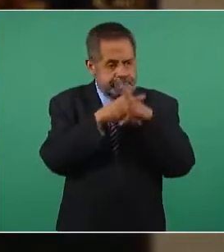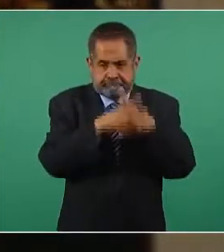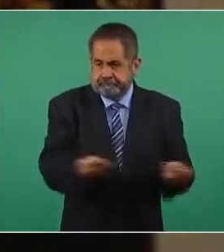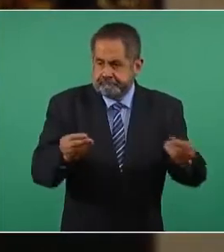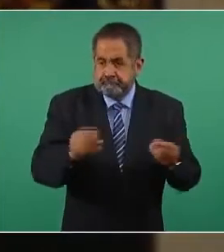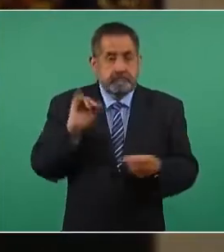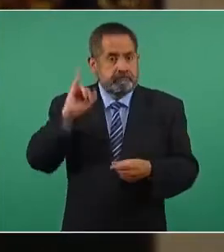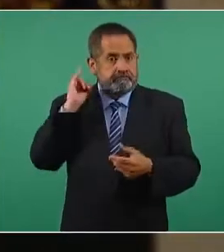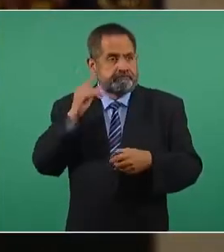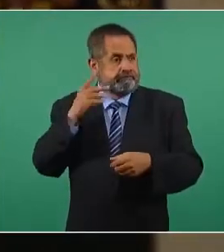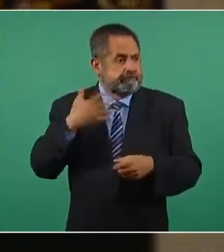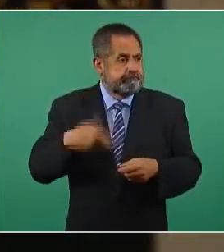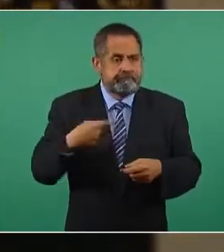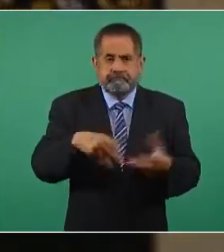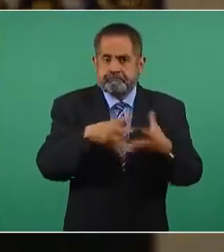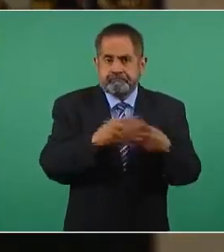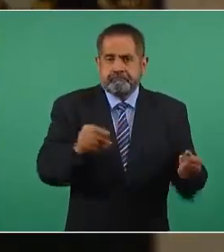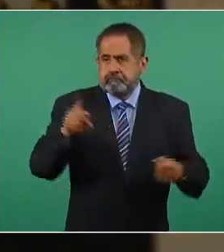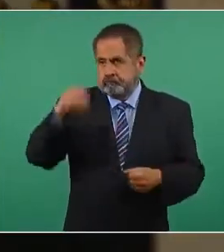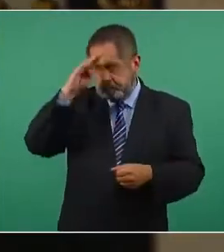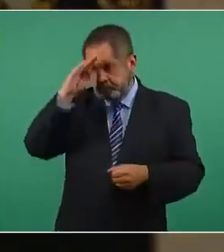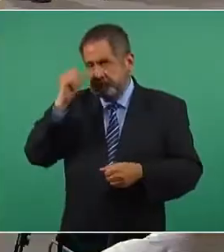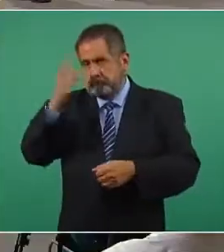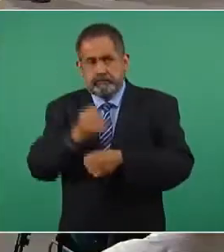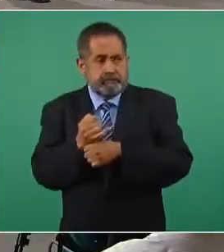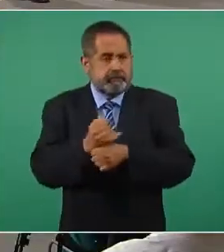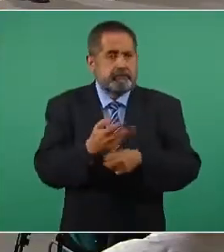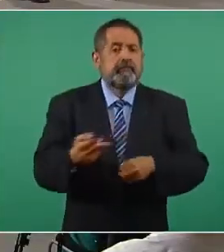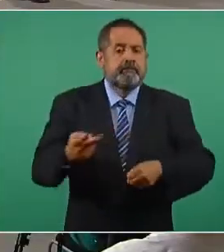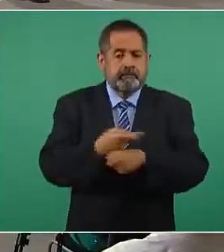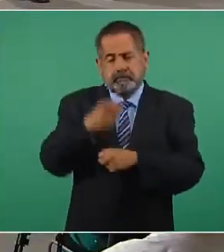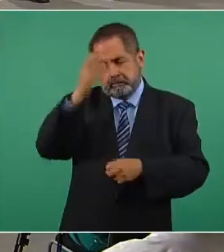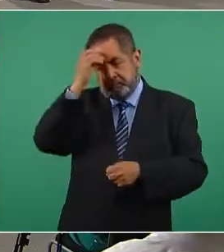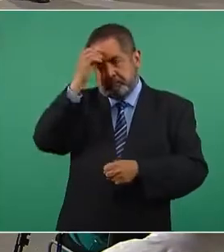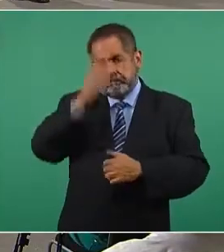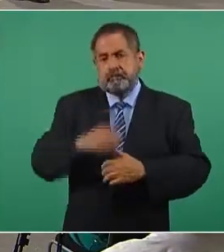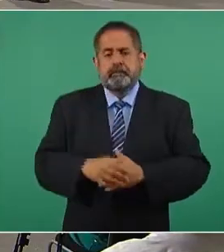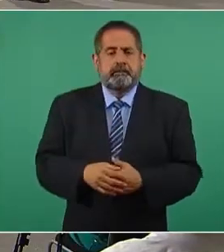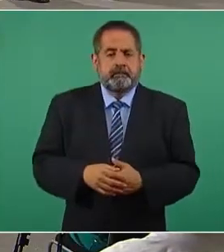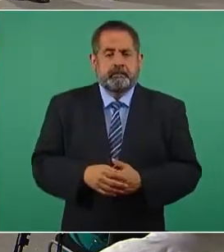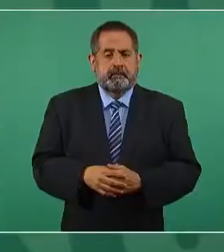información sobre las investigaciones y qué opina de este caso. Bueno, se está